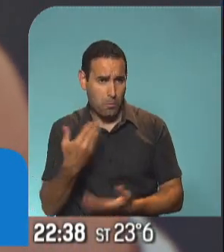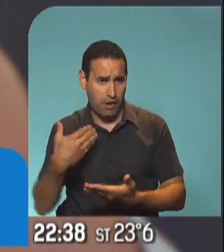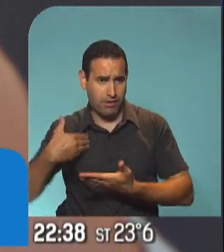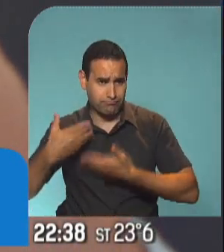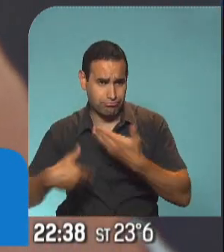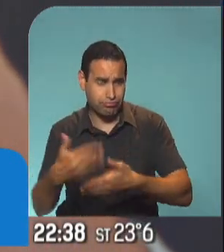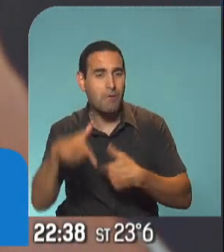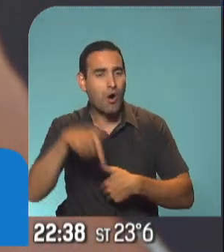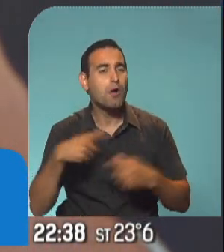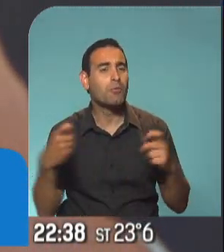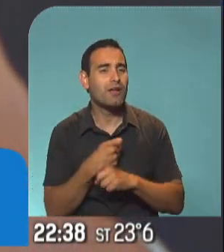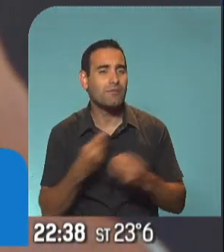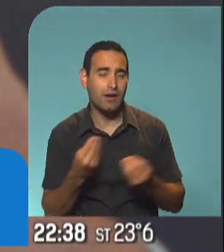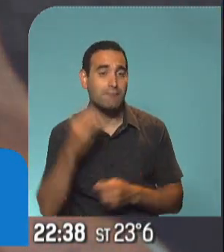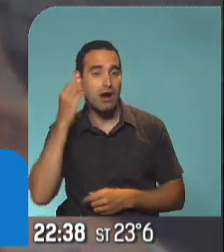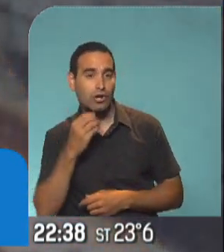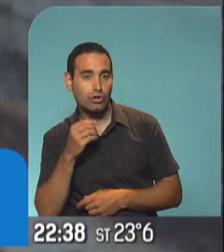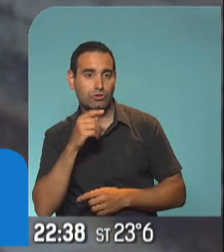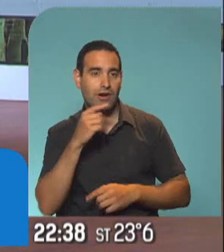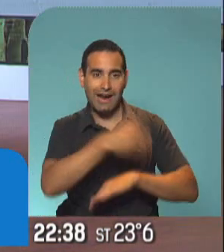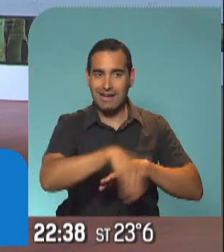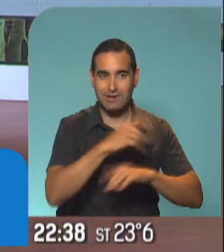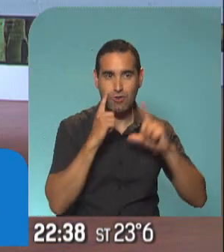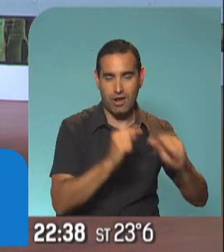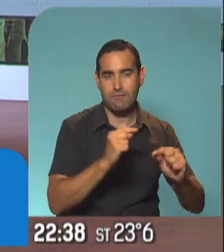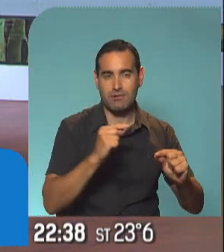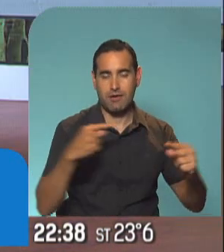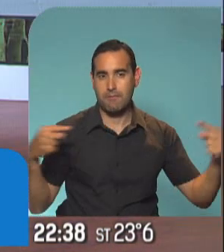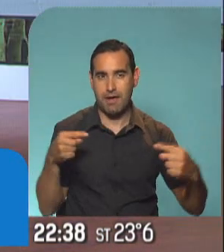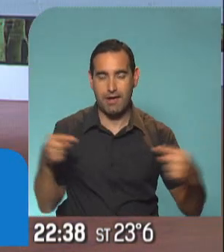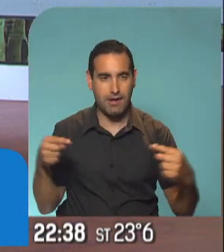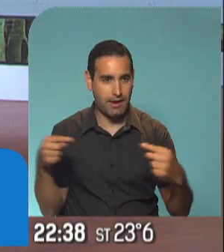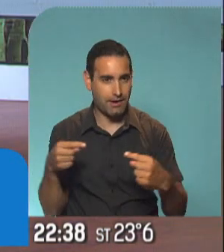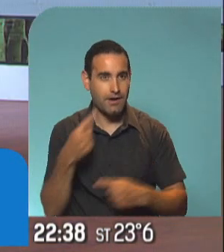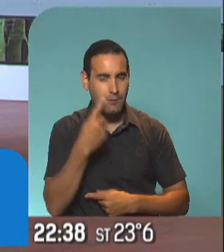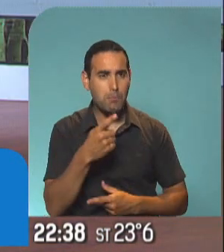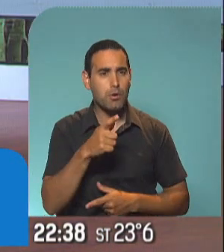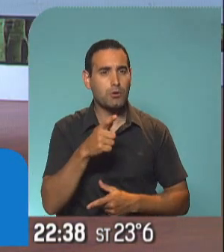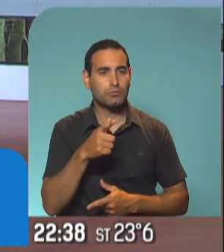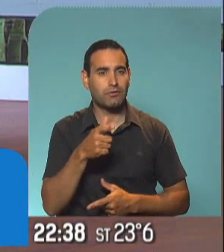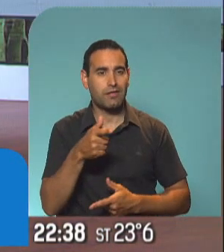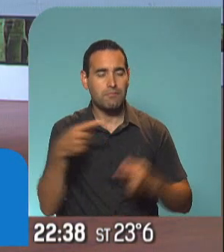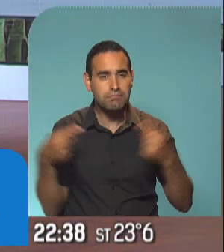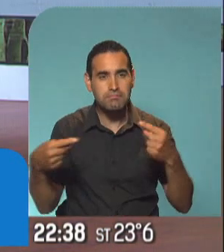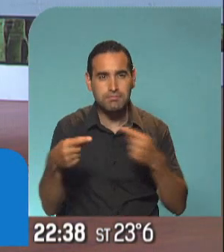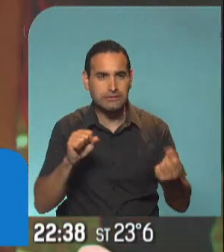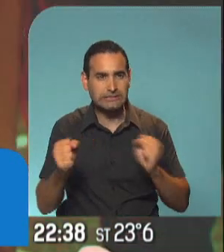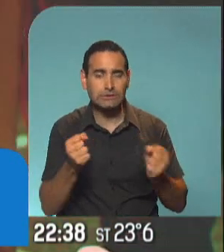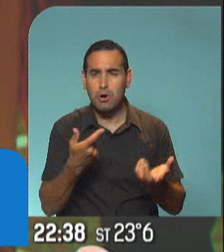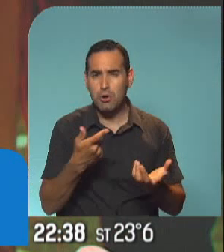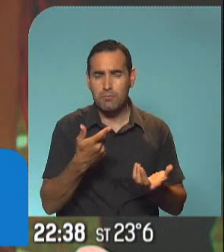Básicamente la disputa hoy es Macron versus la calle, digamos. Sí. Quien está generando una cierta disputa y tensión. Pero la calle no